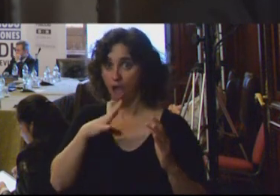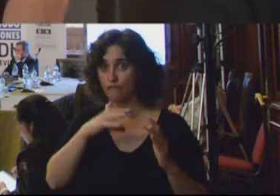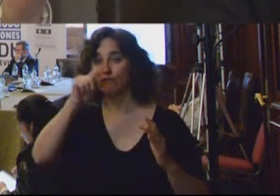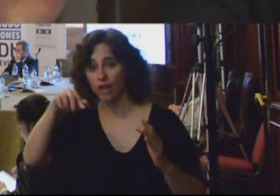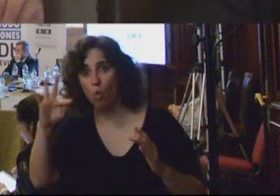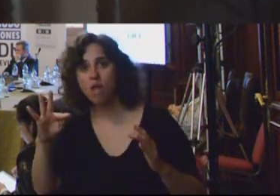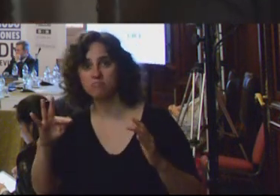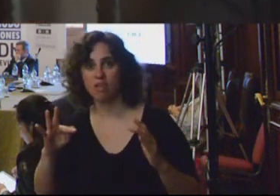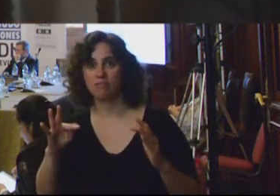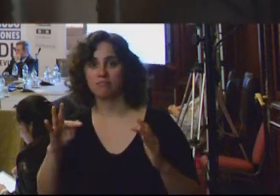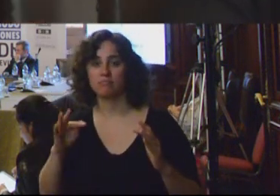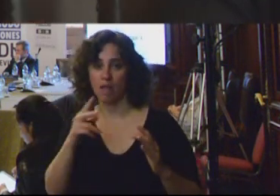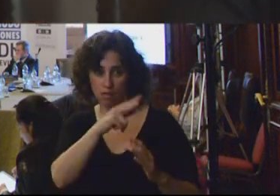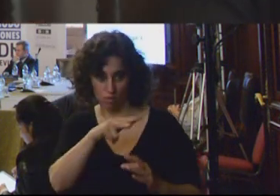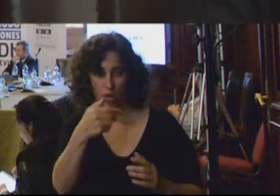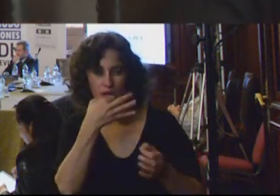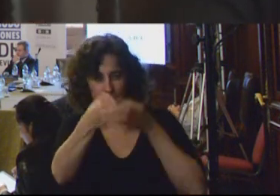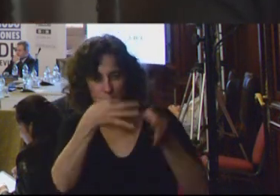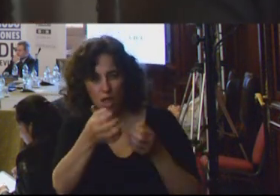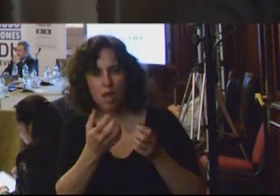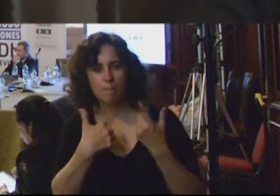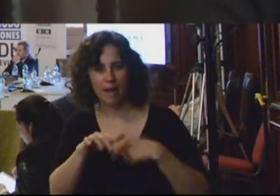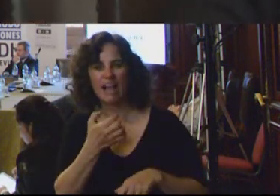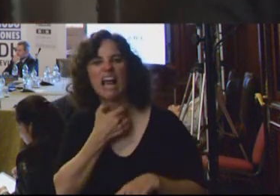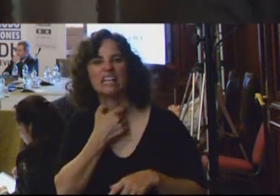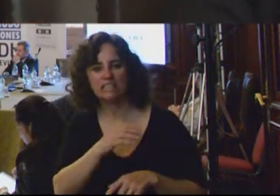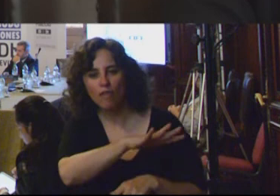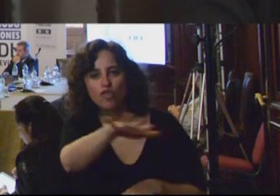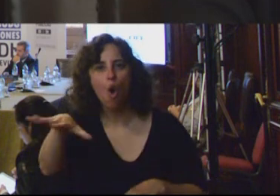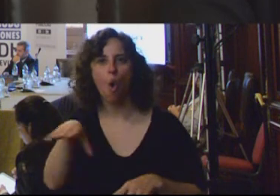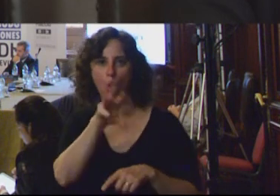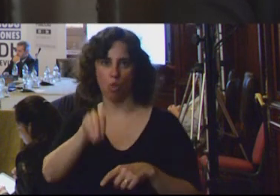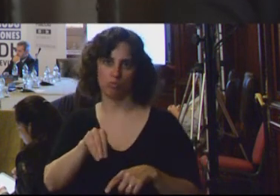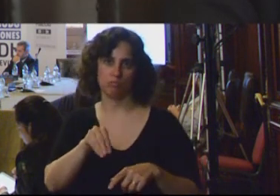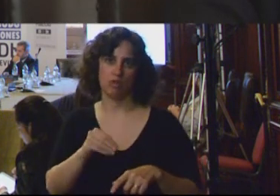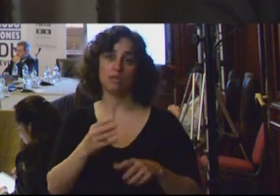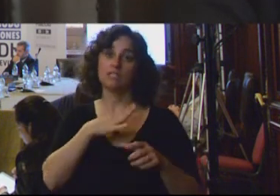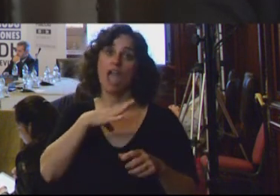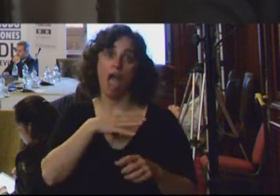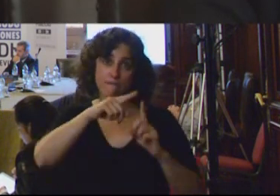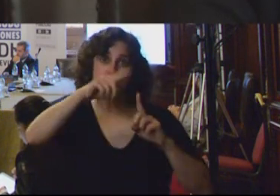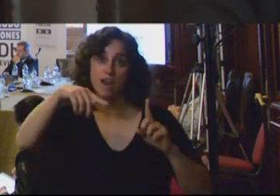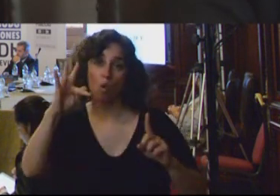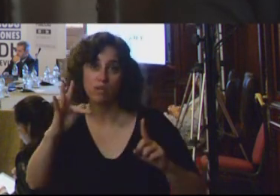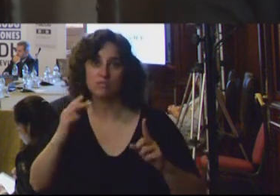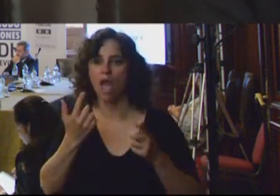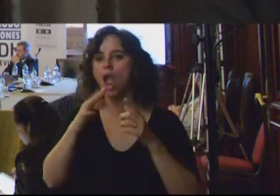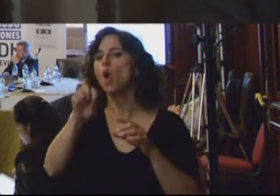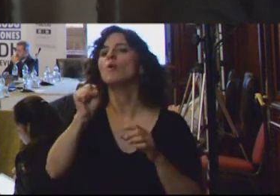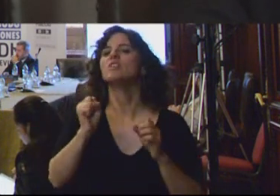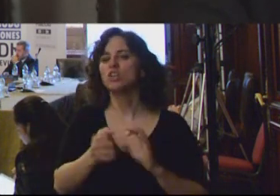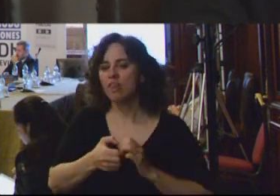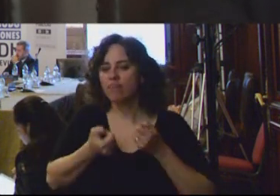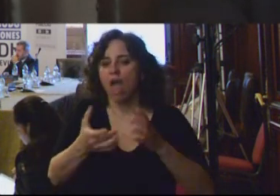señor comisionado, señor relator, para que alcance a la sociedad civil. Si la hay, el compromiso es democratizarlas,